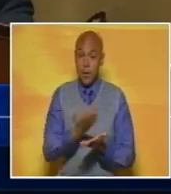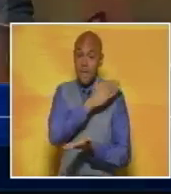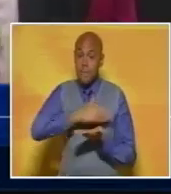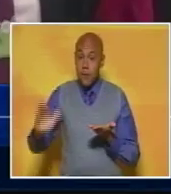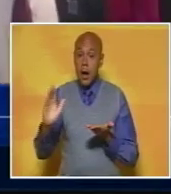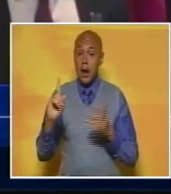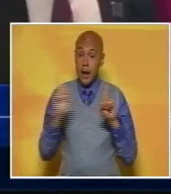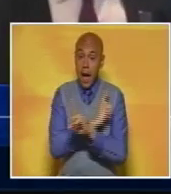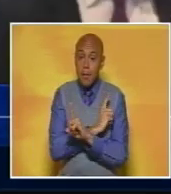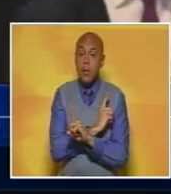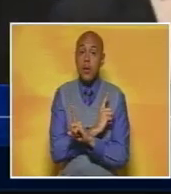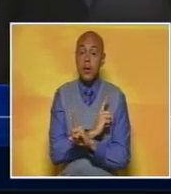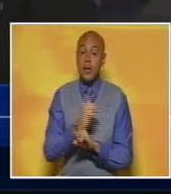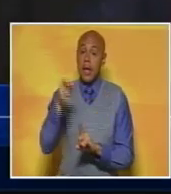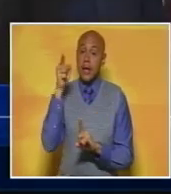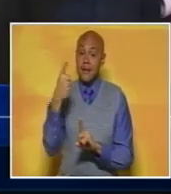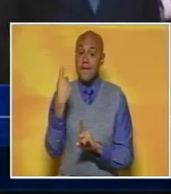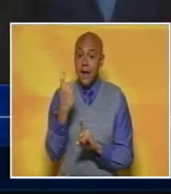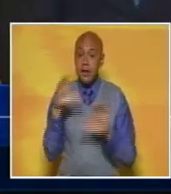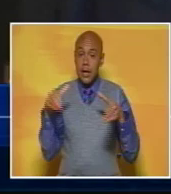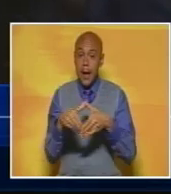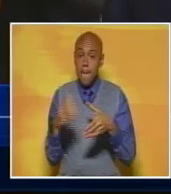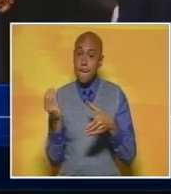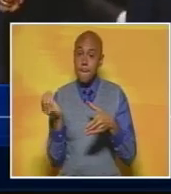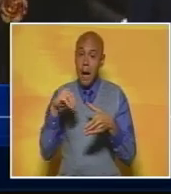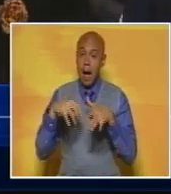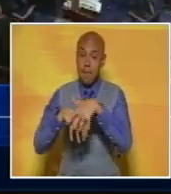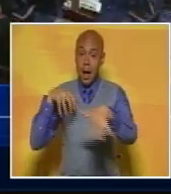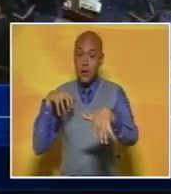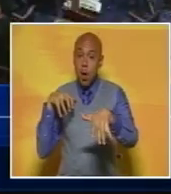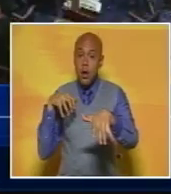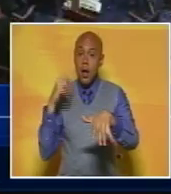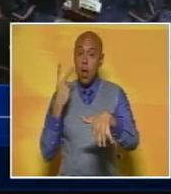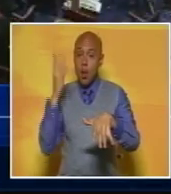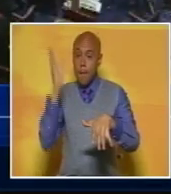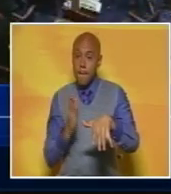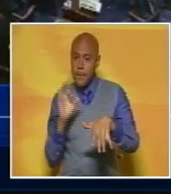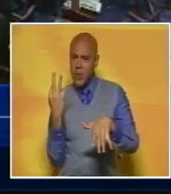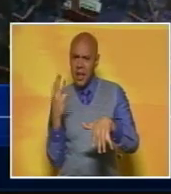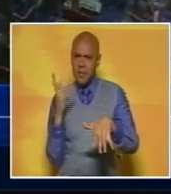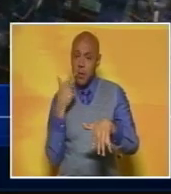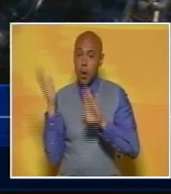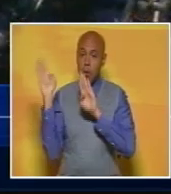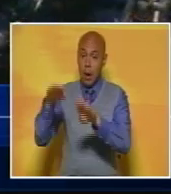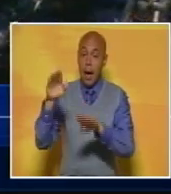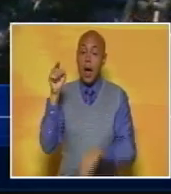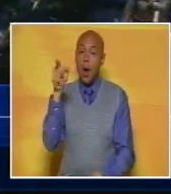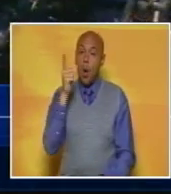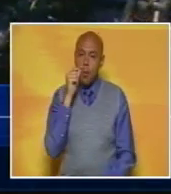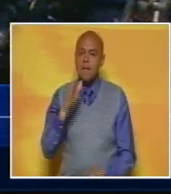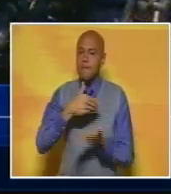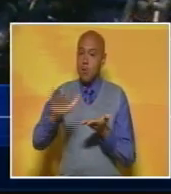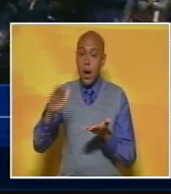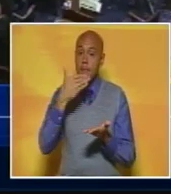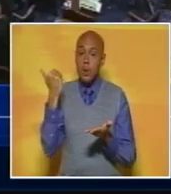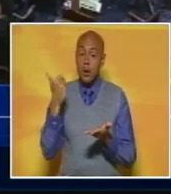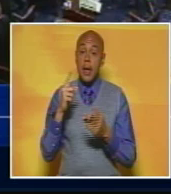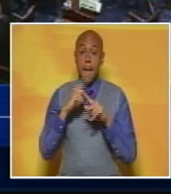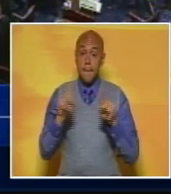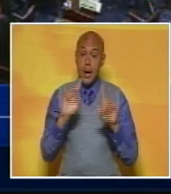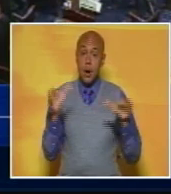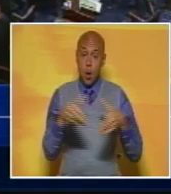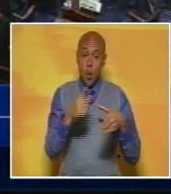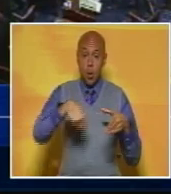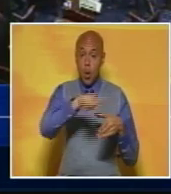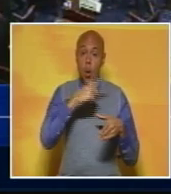Trump del cargo se necesita el respaldo de 2/3 de 100 senadores. Sin embargo, el Partido Republicano tiene mayoría en esa